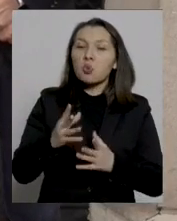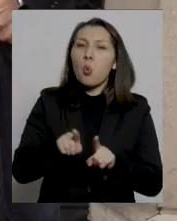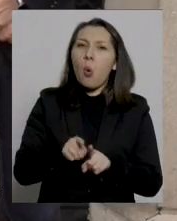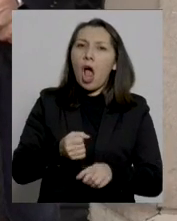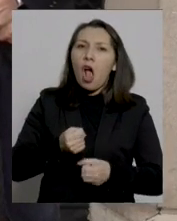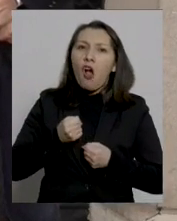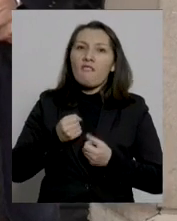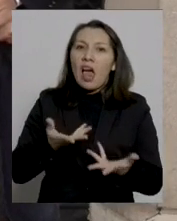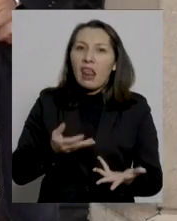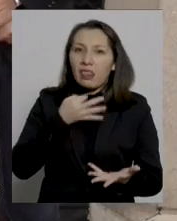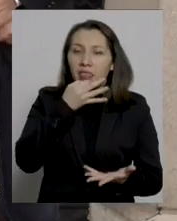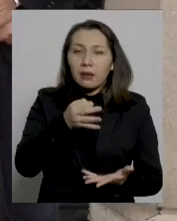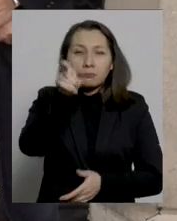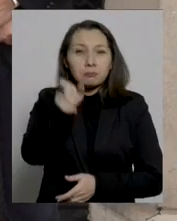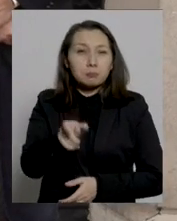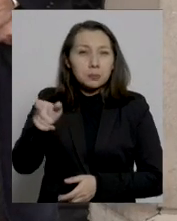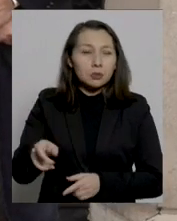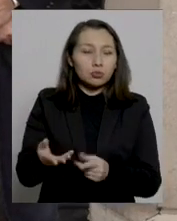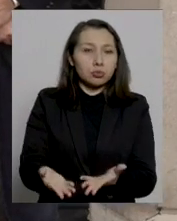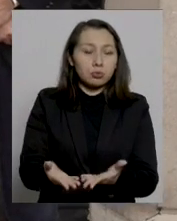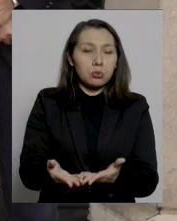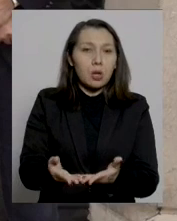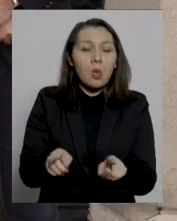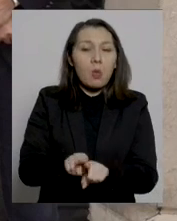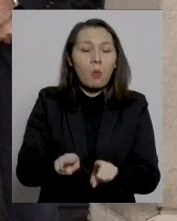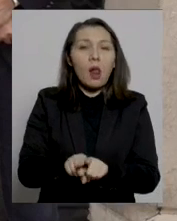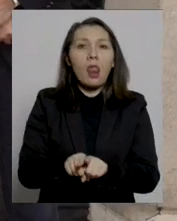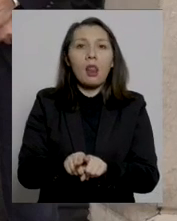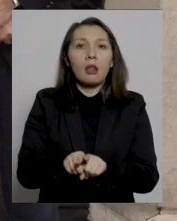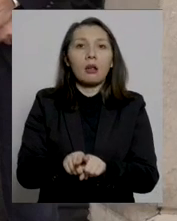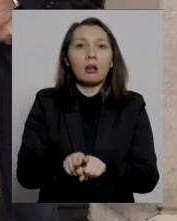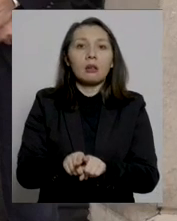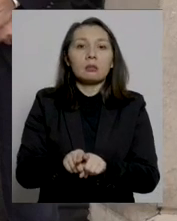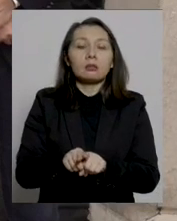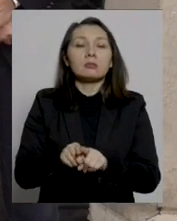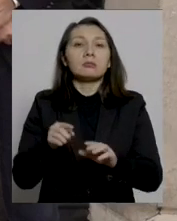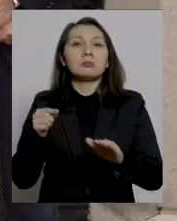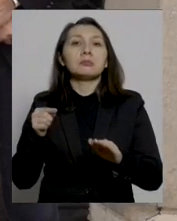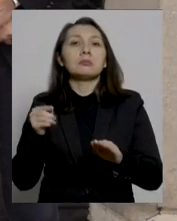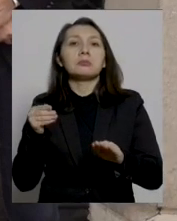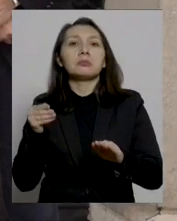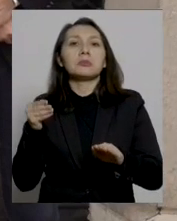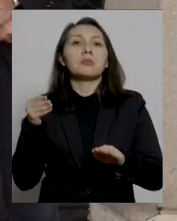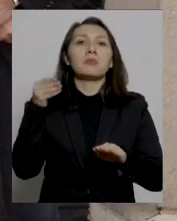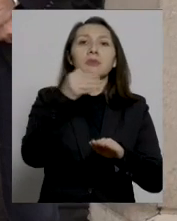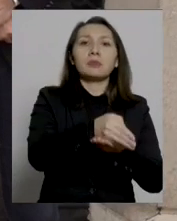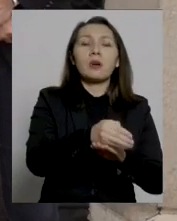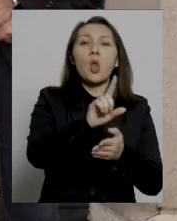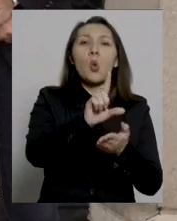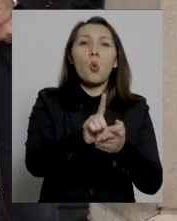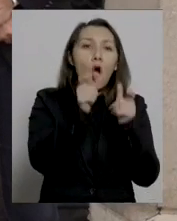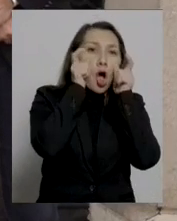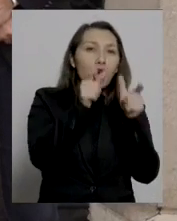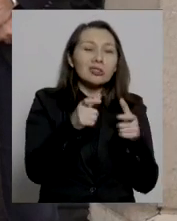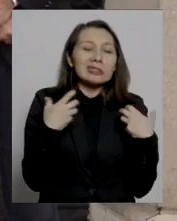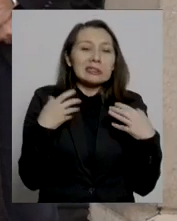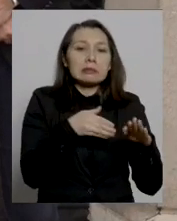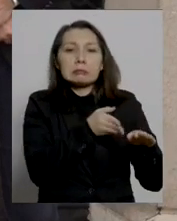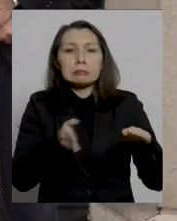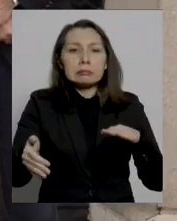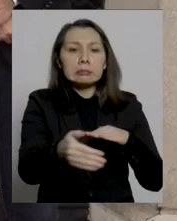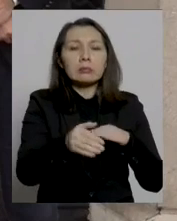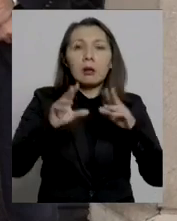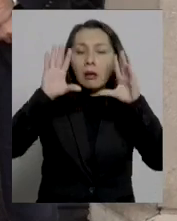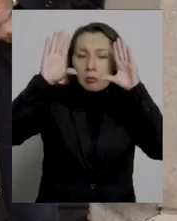cobardía, personas han sobrepasado los puntos de control del toque de